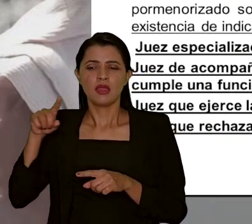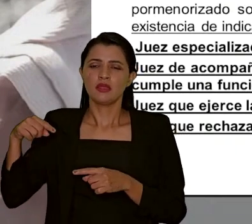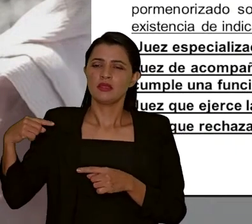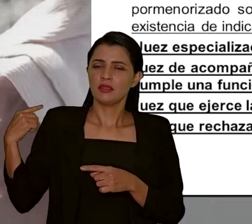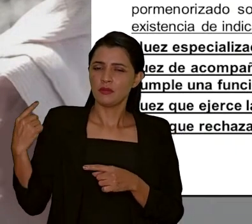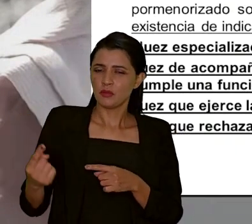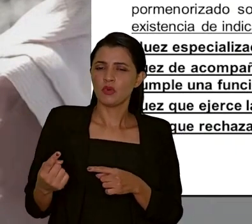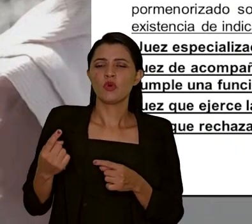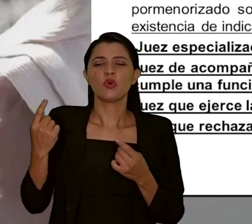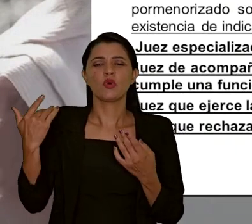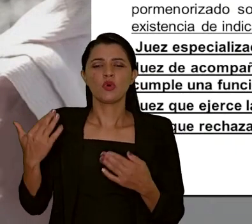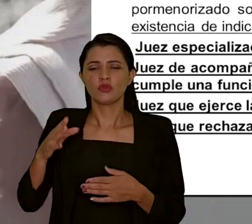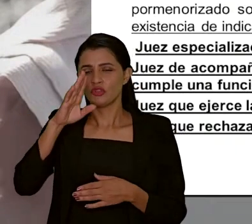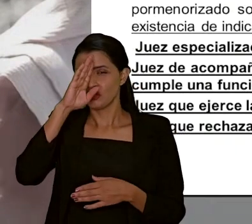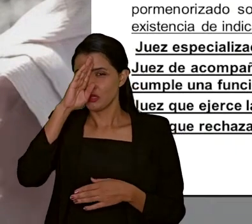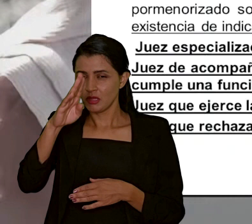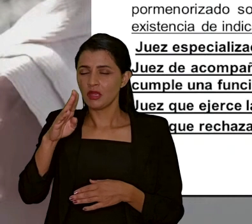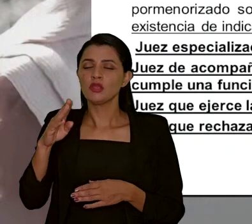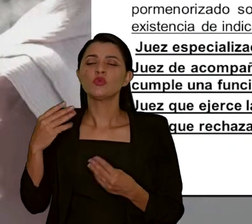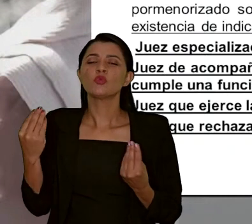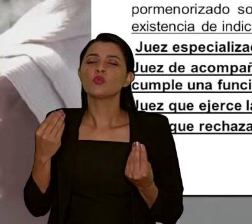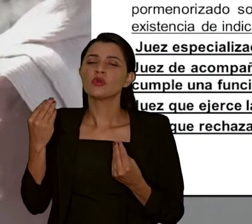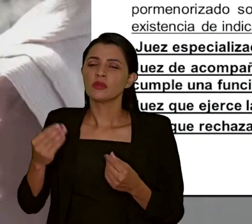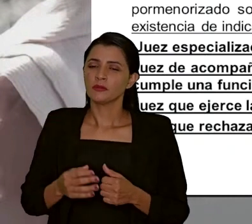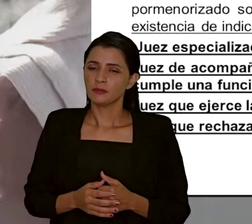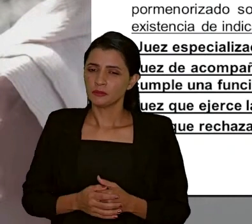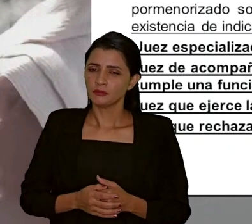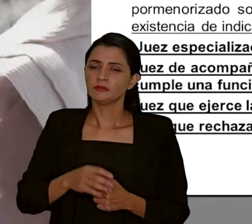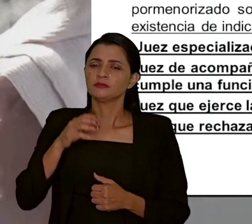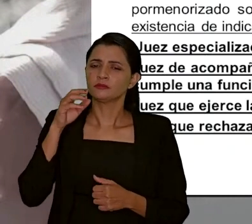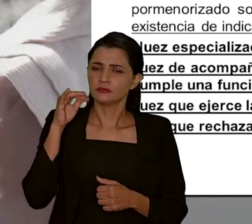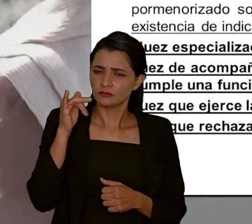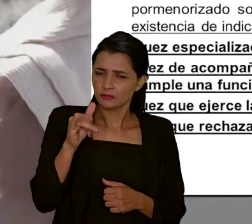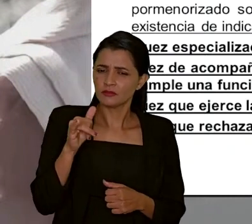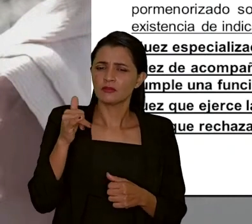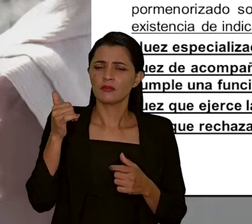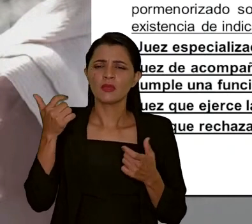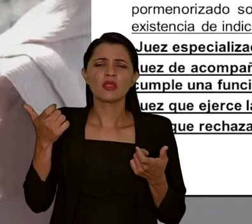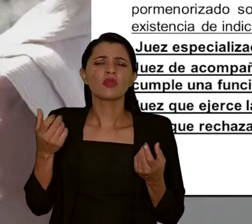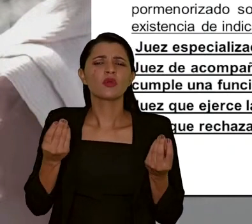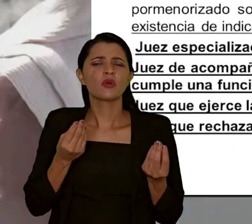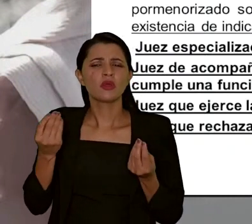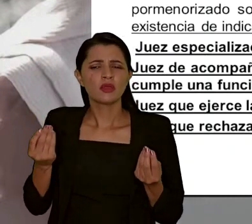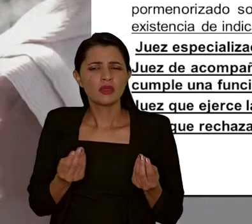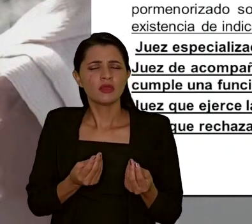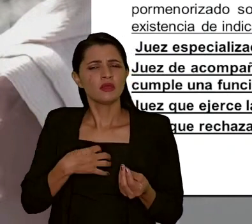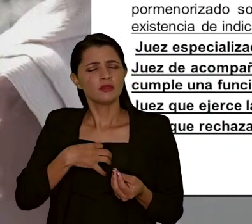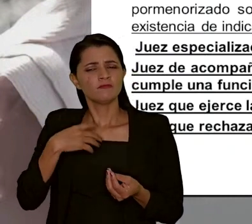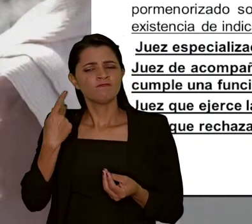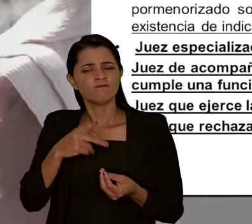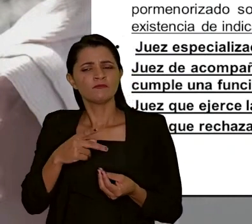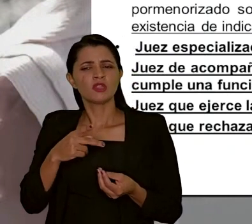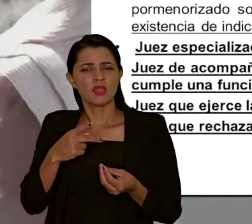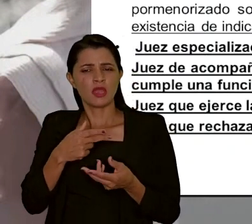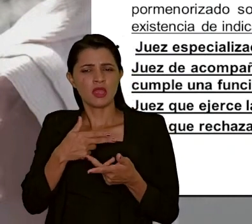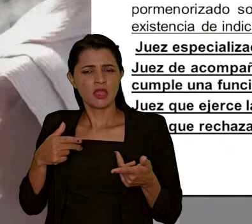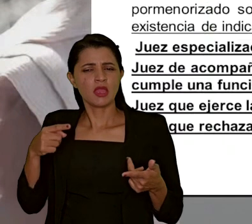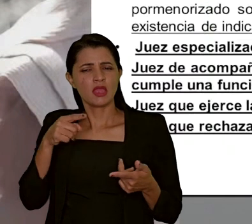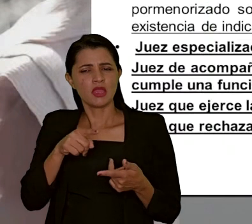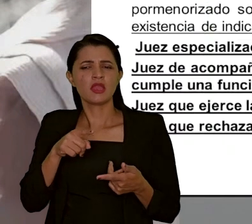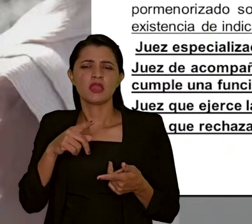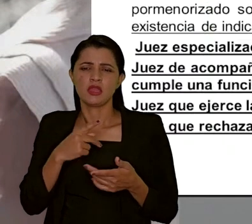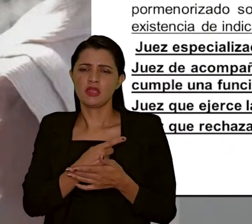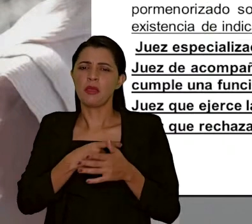del proceso. El juez que lleva adelante estos casos es el juez de familia. Se